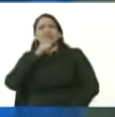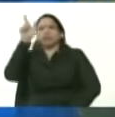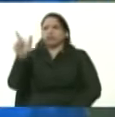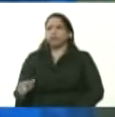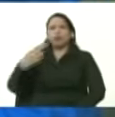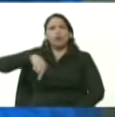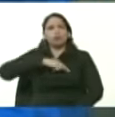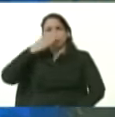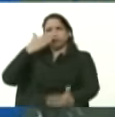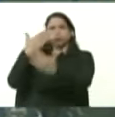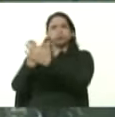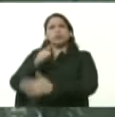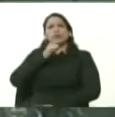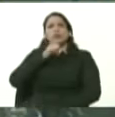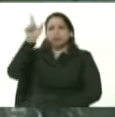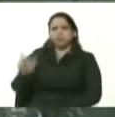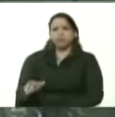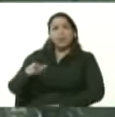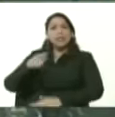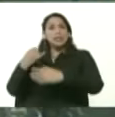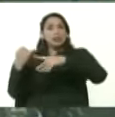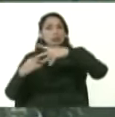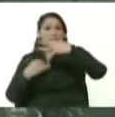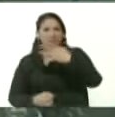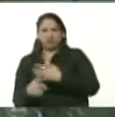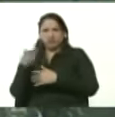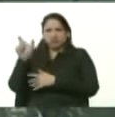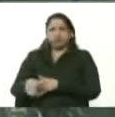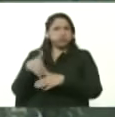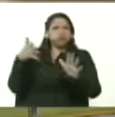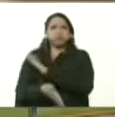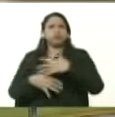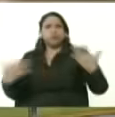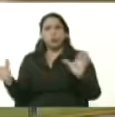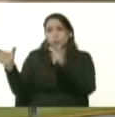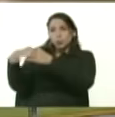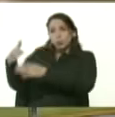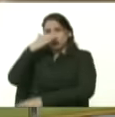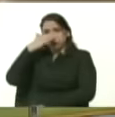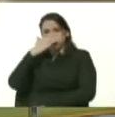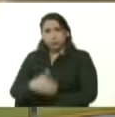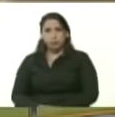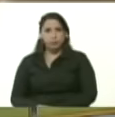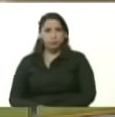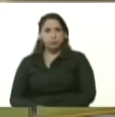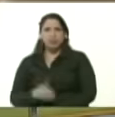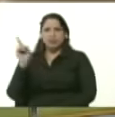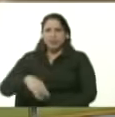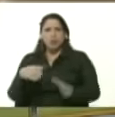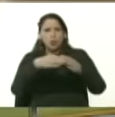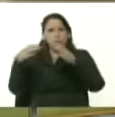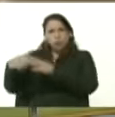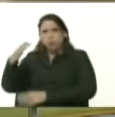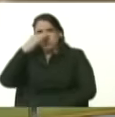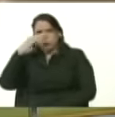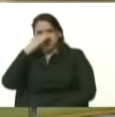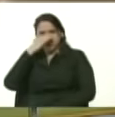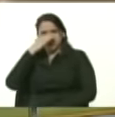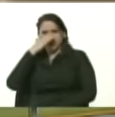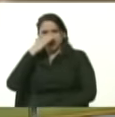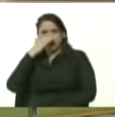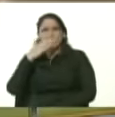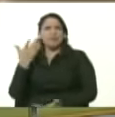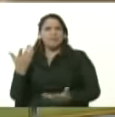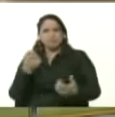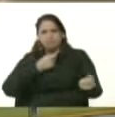enfrentando. Enfrentamos la instrumentalización de bandas criminales, organizaciones paramilitares y del narcotráfico